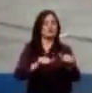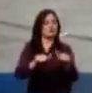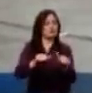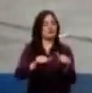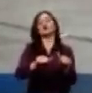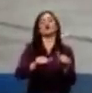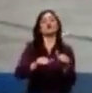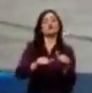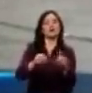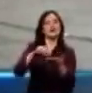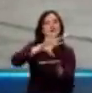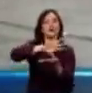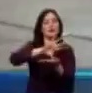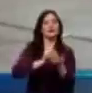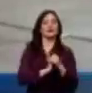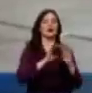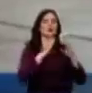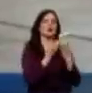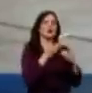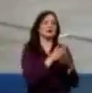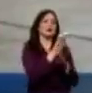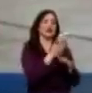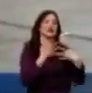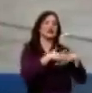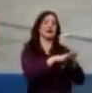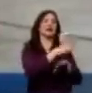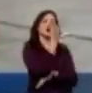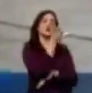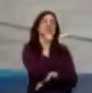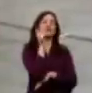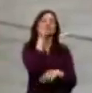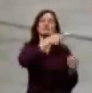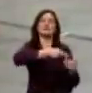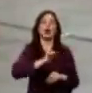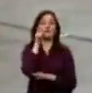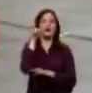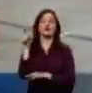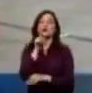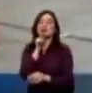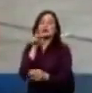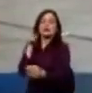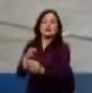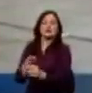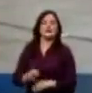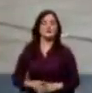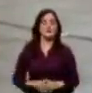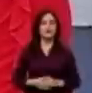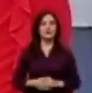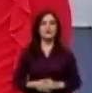y quiénes integren las 12 comisiones especializadas y la de fiscalización. En Quito, Andrea Samaniego, 24